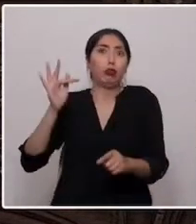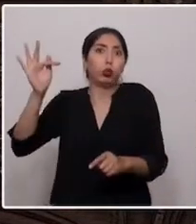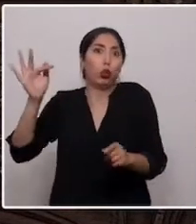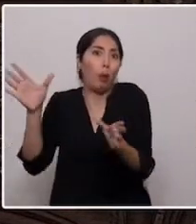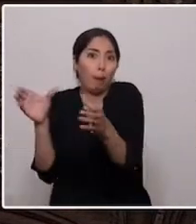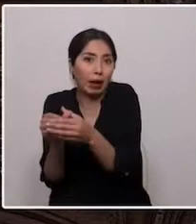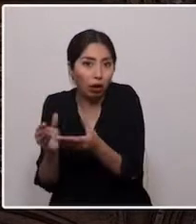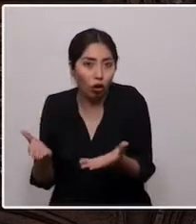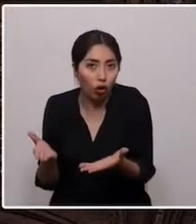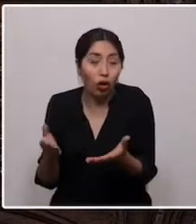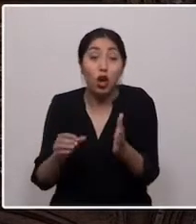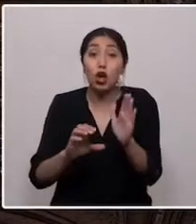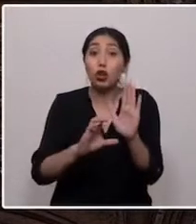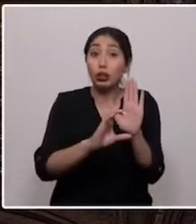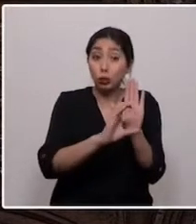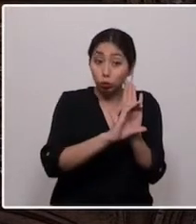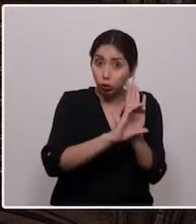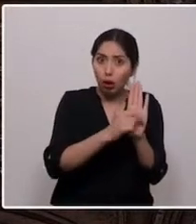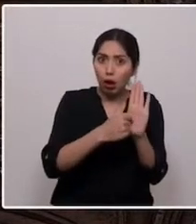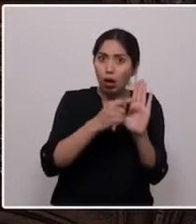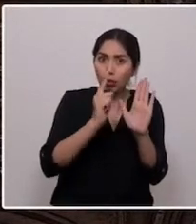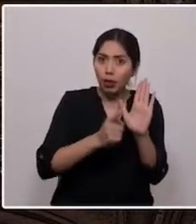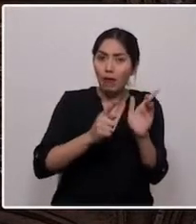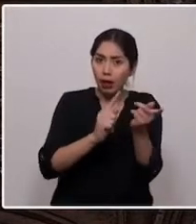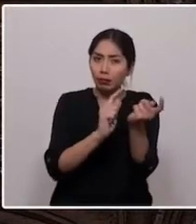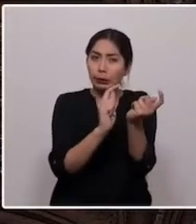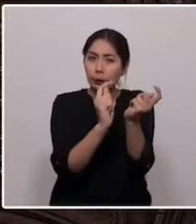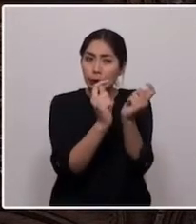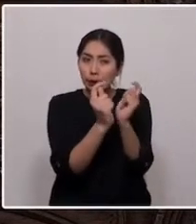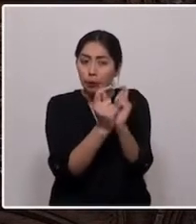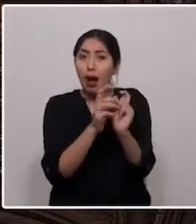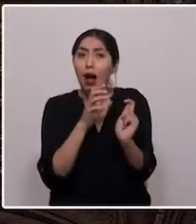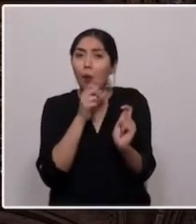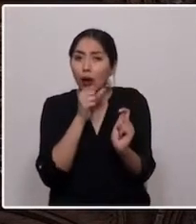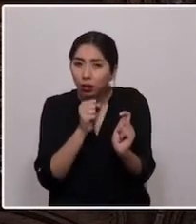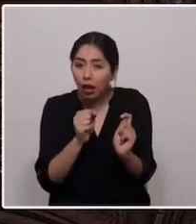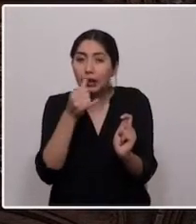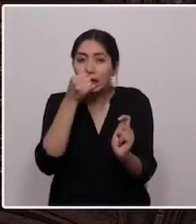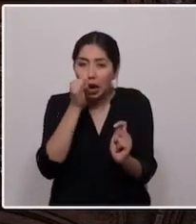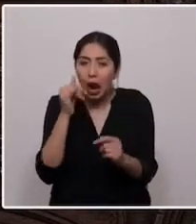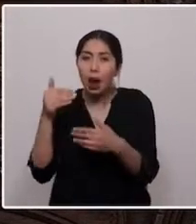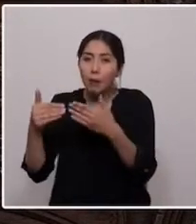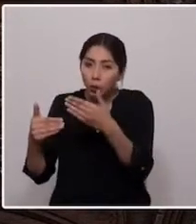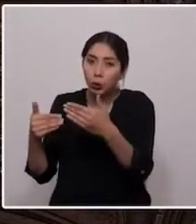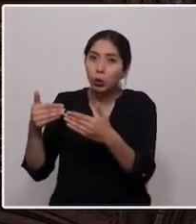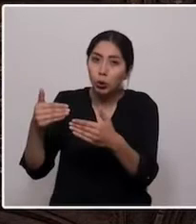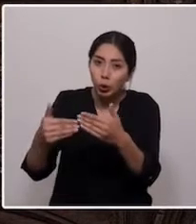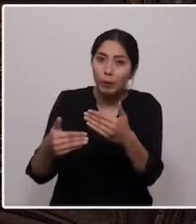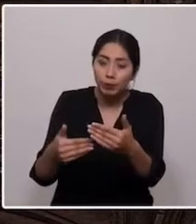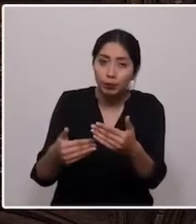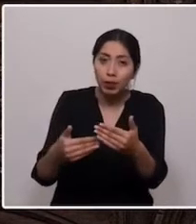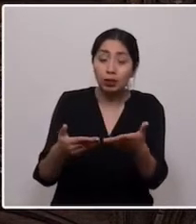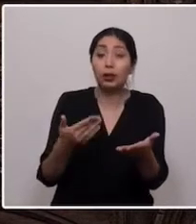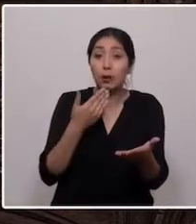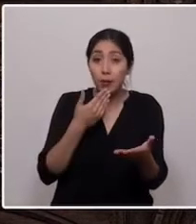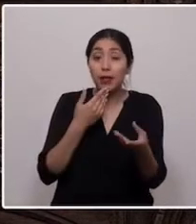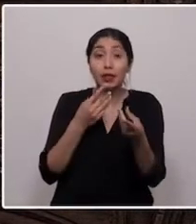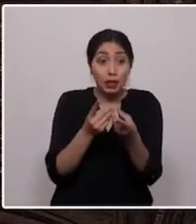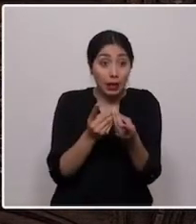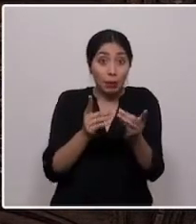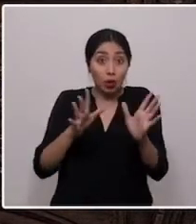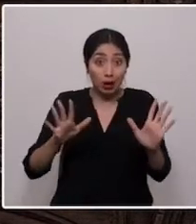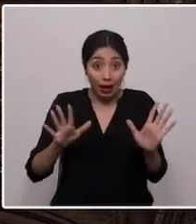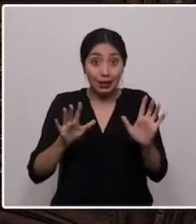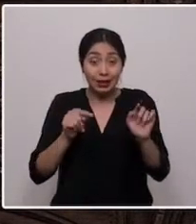una Constitución debe adaptarse para poder soportar el transcurso del tiempo, entregando a la democracia, cuyo